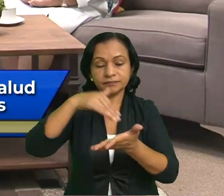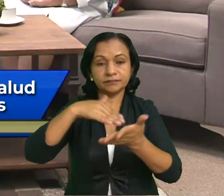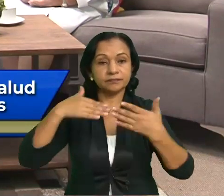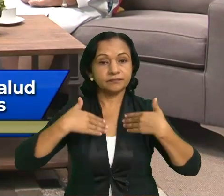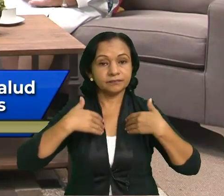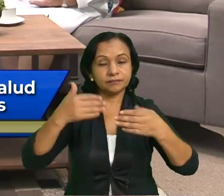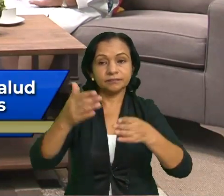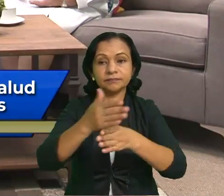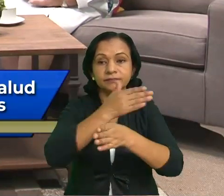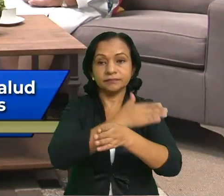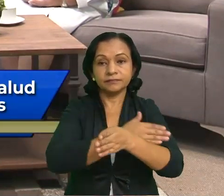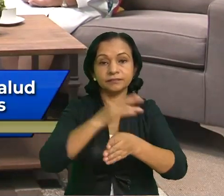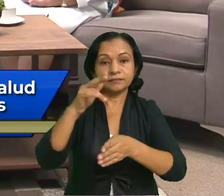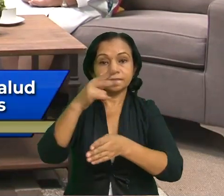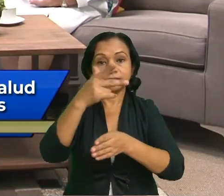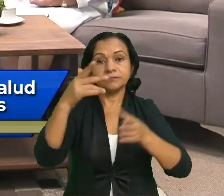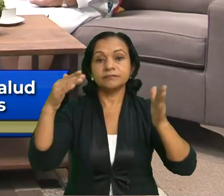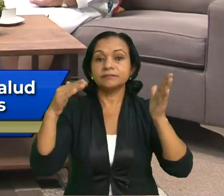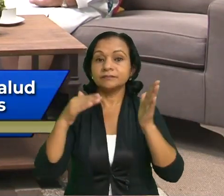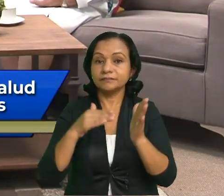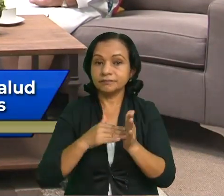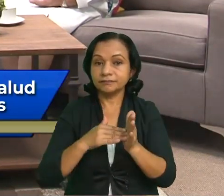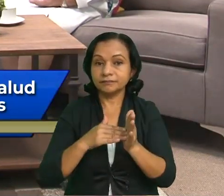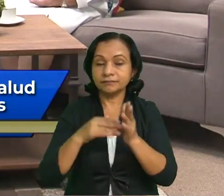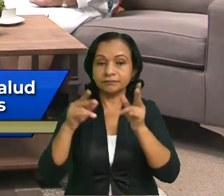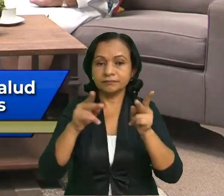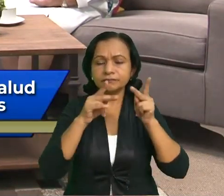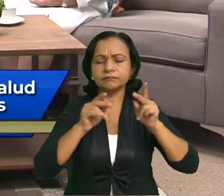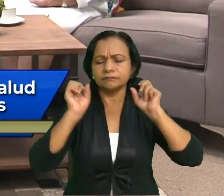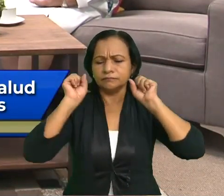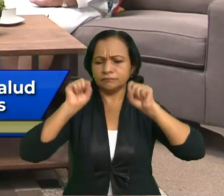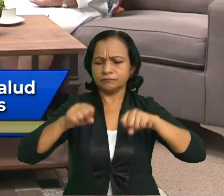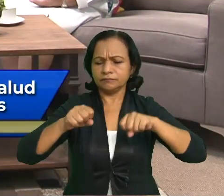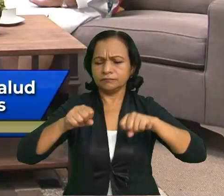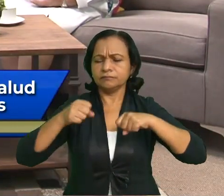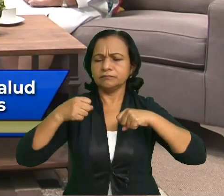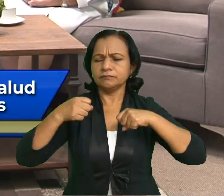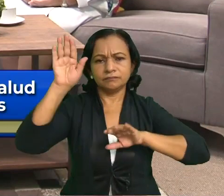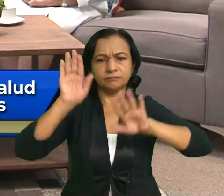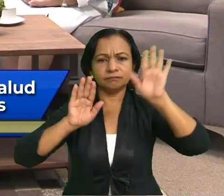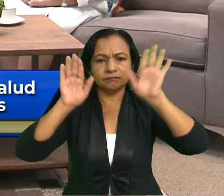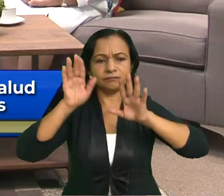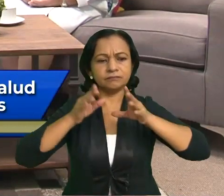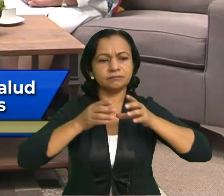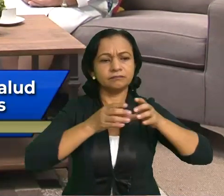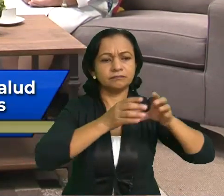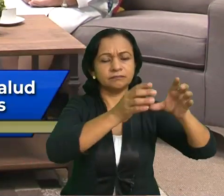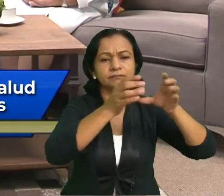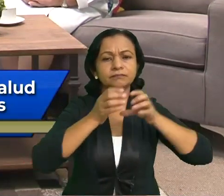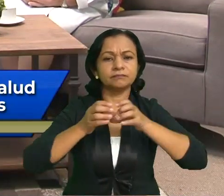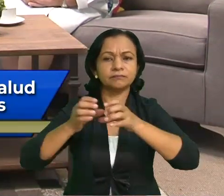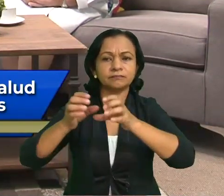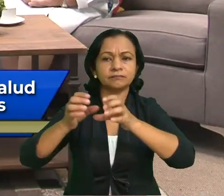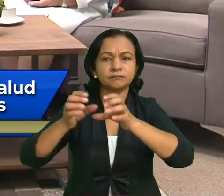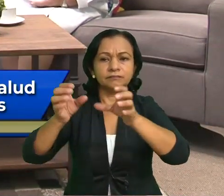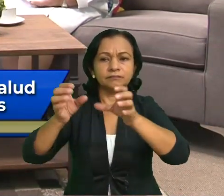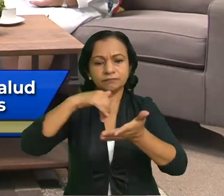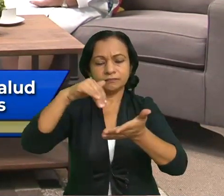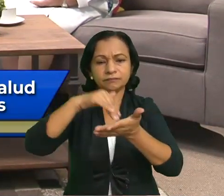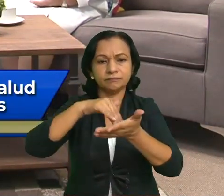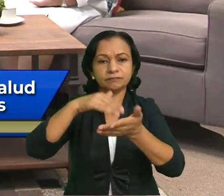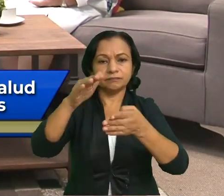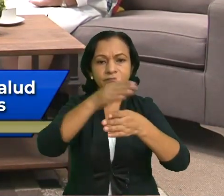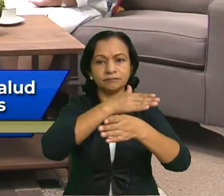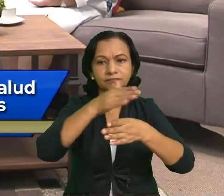anticipación con más de ocho mil compañeros que estaban en disposición a movilizarse sea necesario a esos lugares de negocio